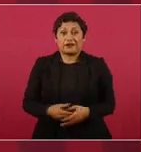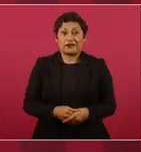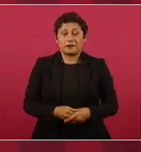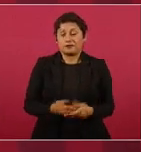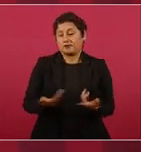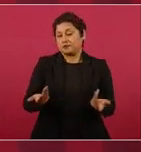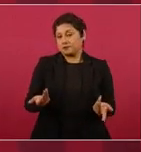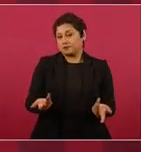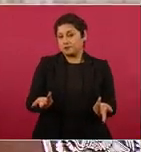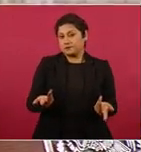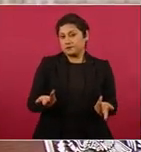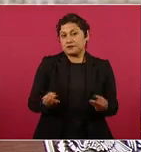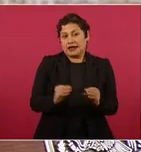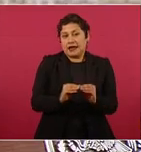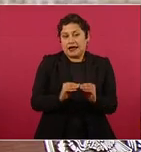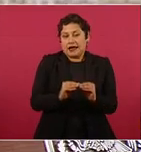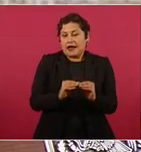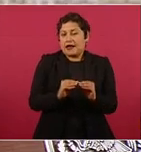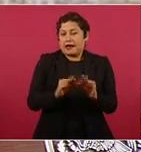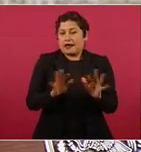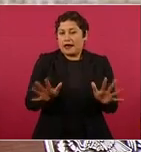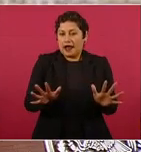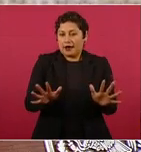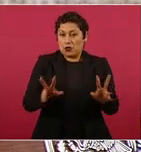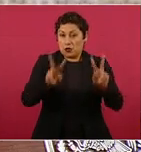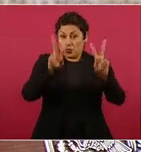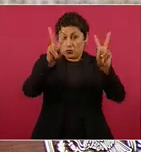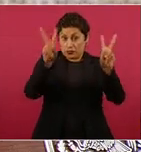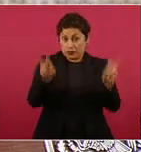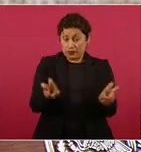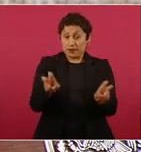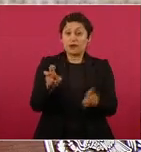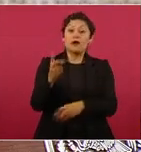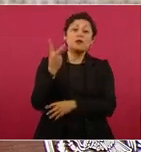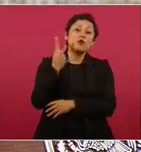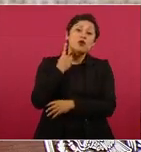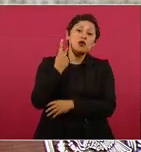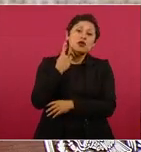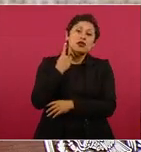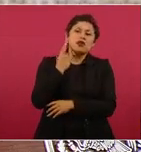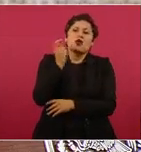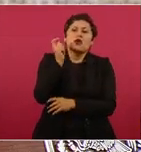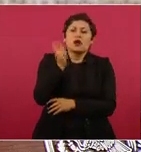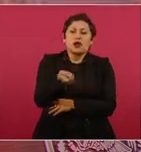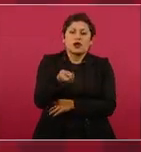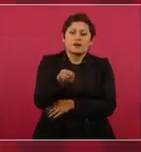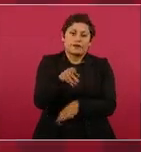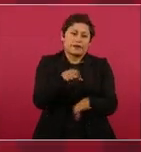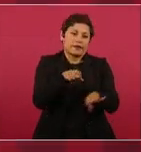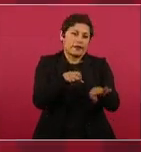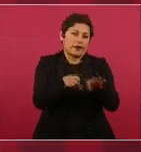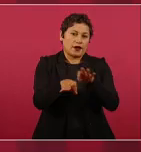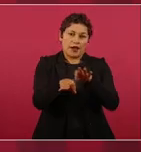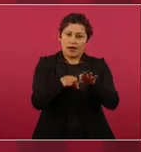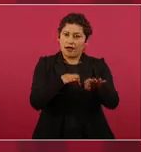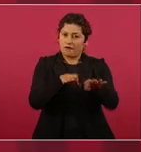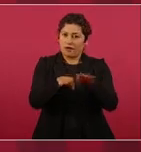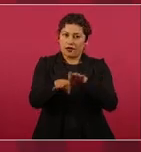entendiendo que la política es un oficio que permite